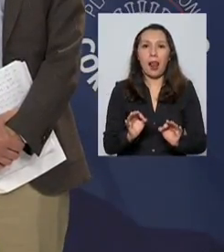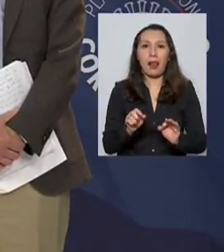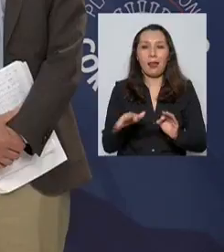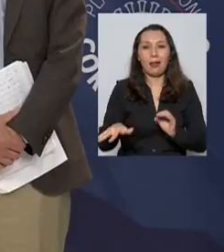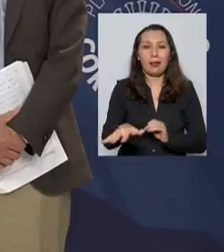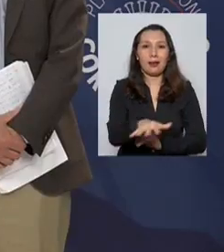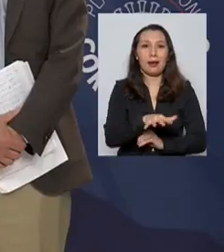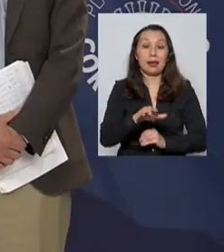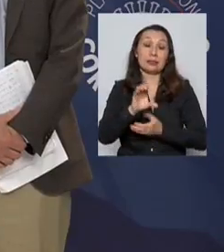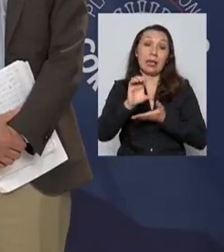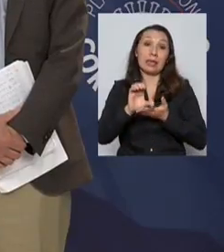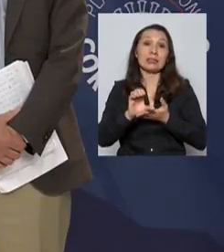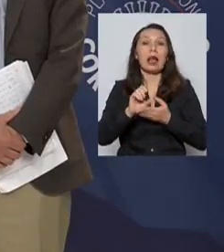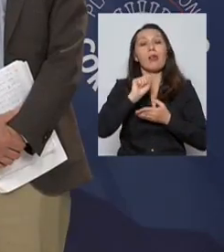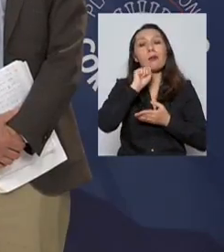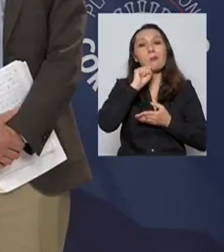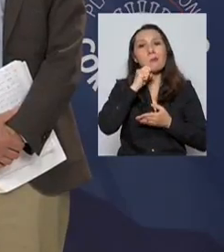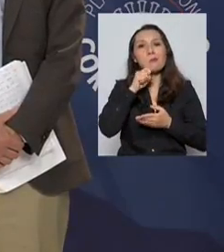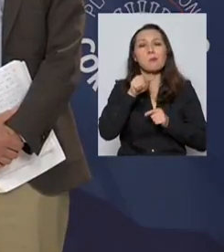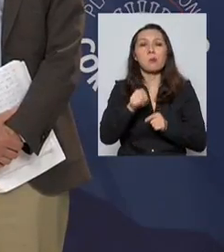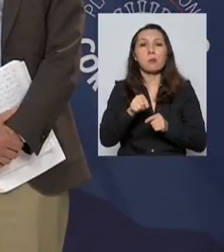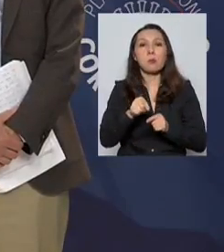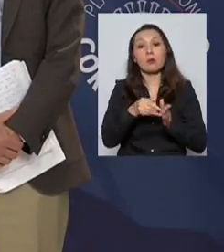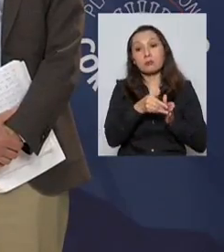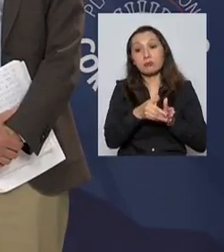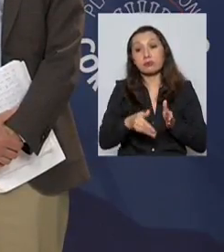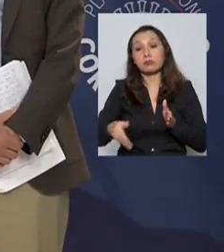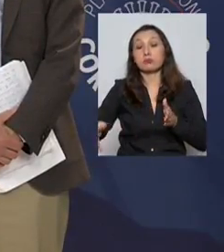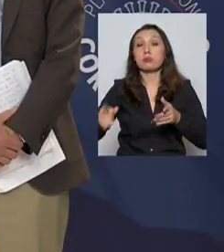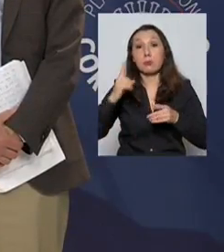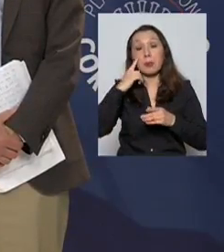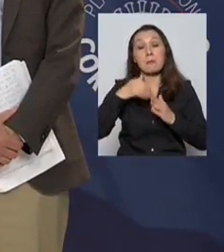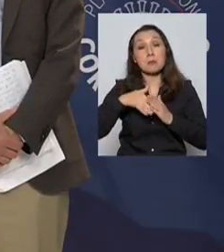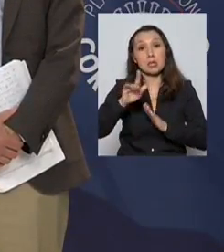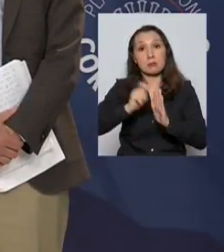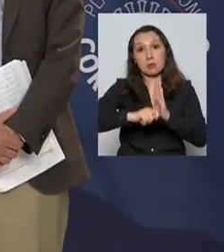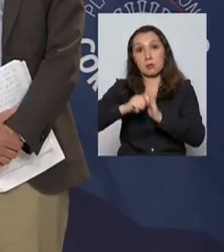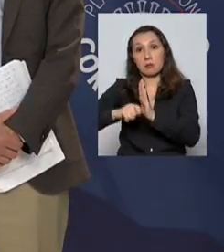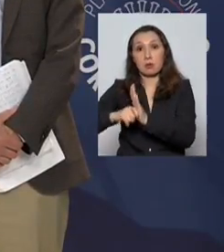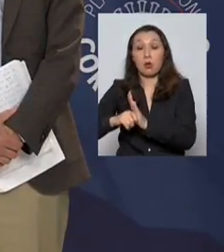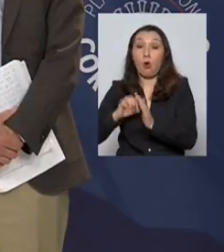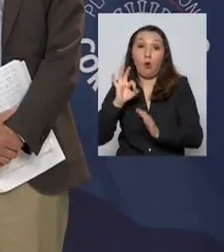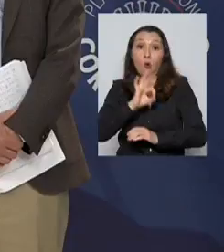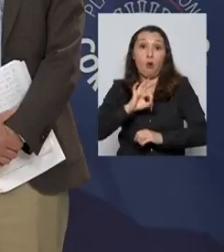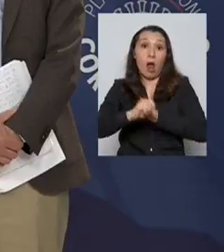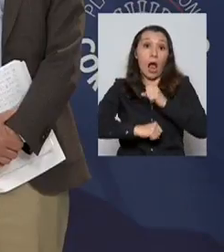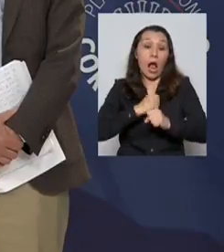este estado que hemos llamado, que se va a prolongar probablemente muchos meses o años,